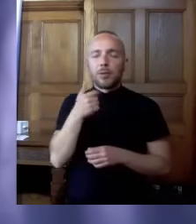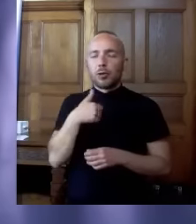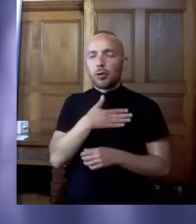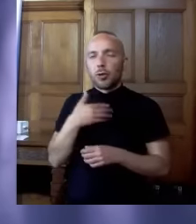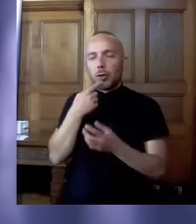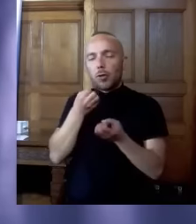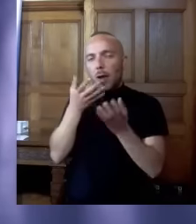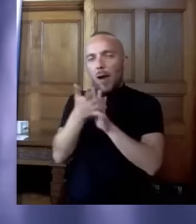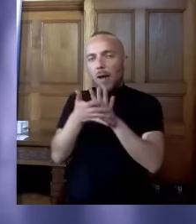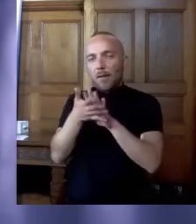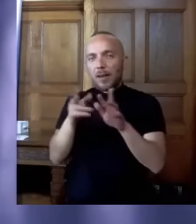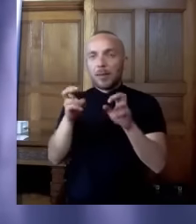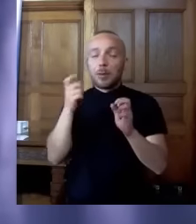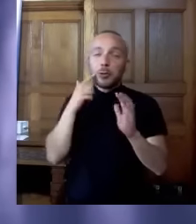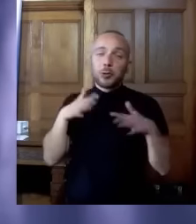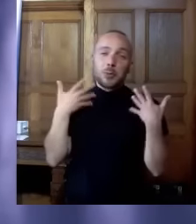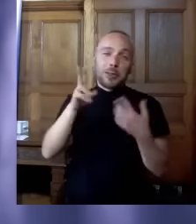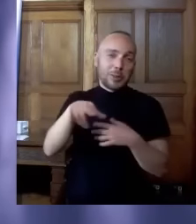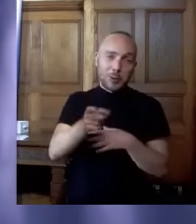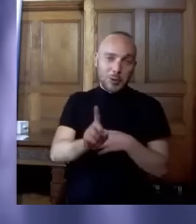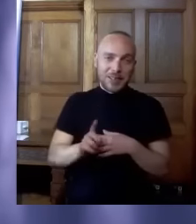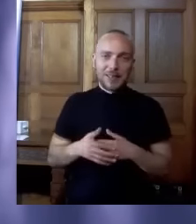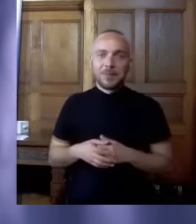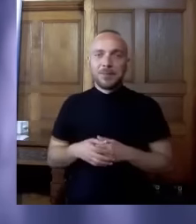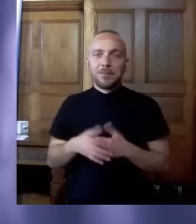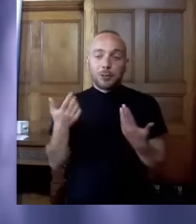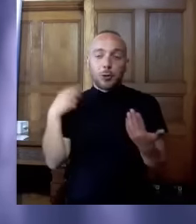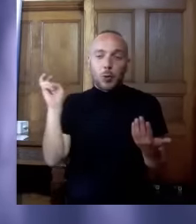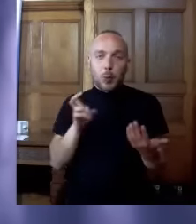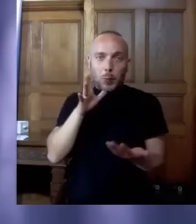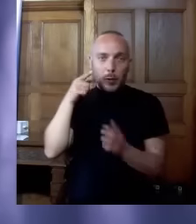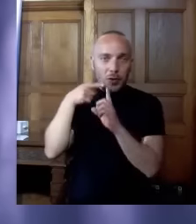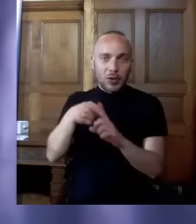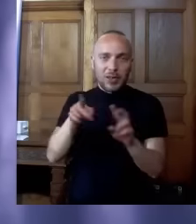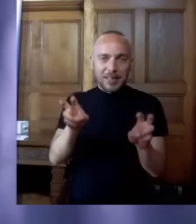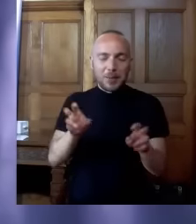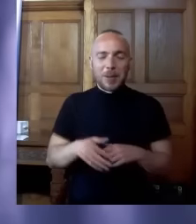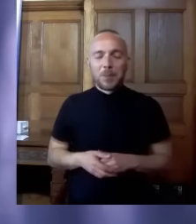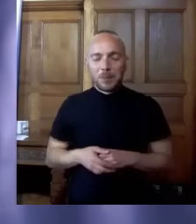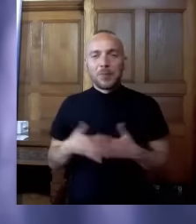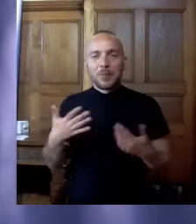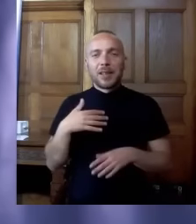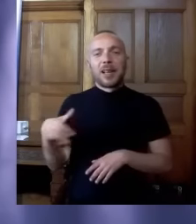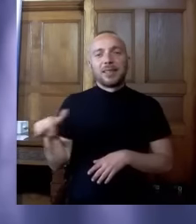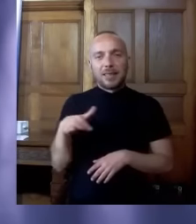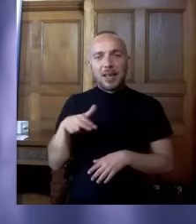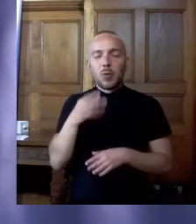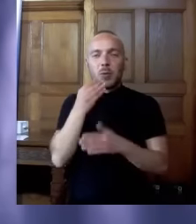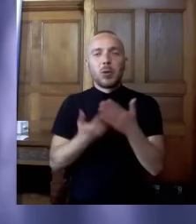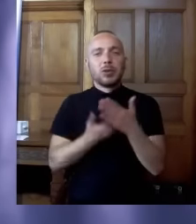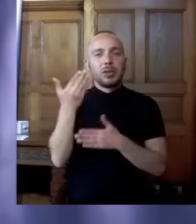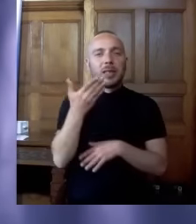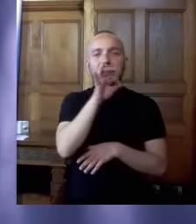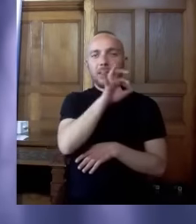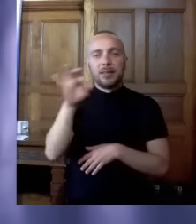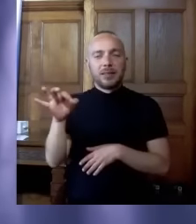pxc es la sorpresa ioa horret etorri naiz bueno Buenos días donosti siempre es un